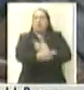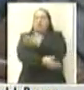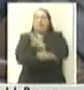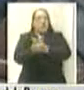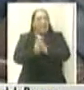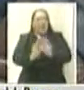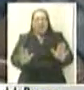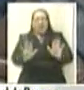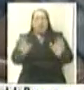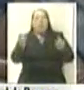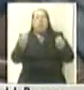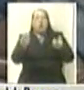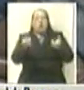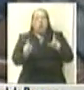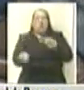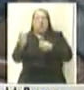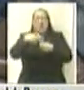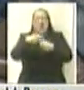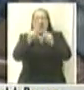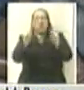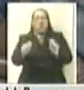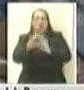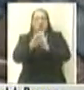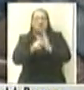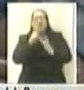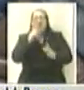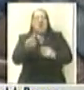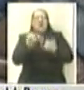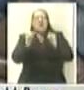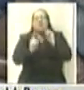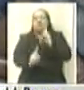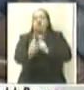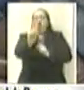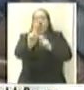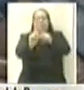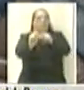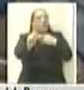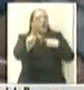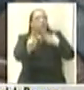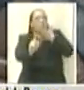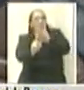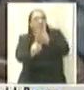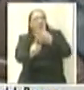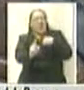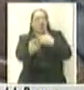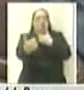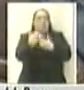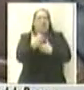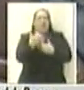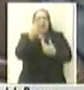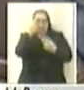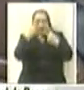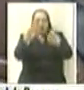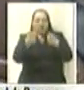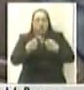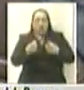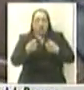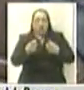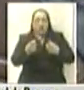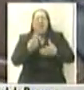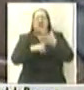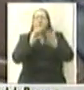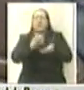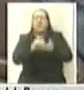Tribunal Constitucional tiene que ser autónomo, porque de por medio y prioritariamente está a su servicio al país. ¿Qué más dice